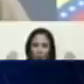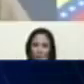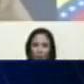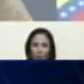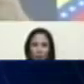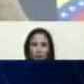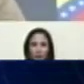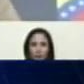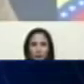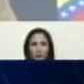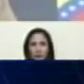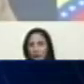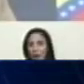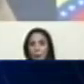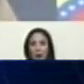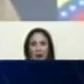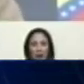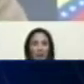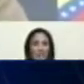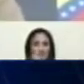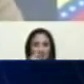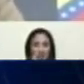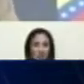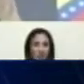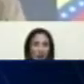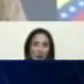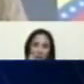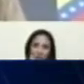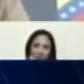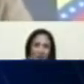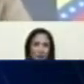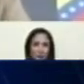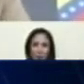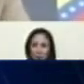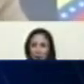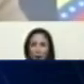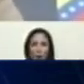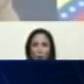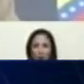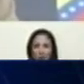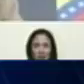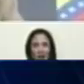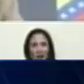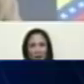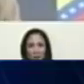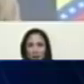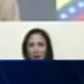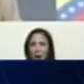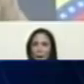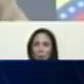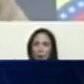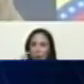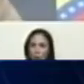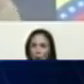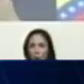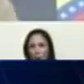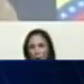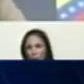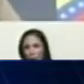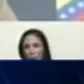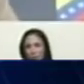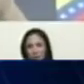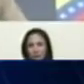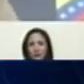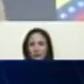Por redes sociales que ya nos invadieron, que están entrando por Cúcuta. Van a entrar